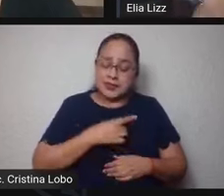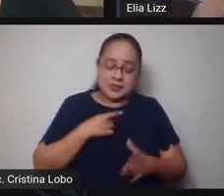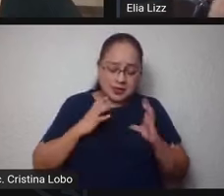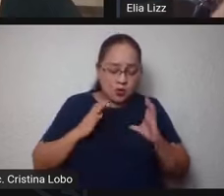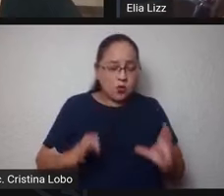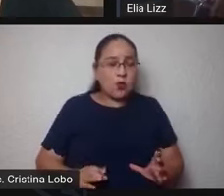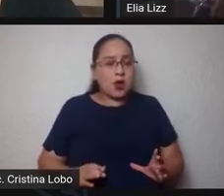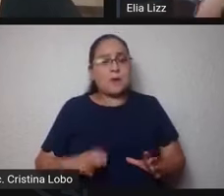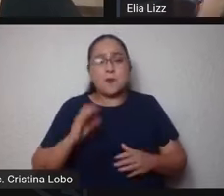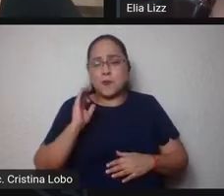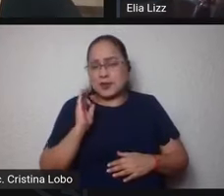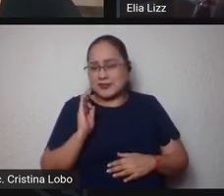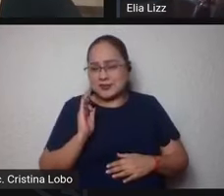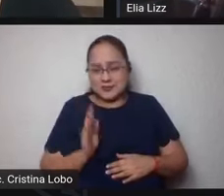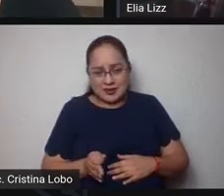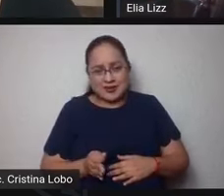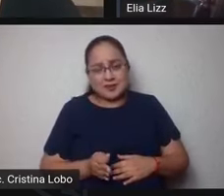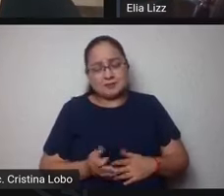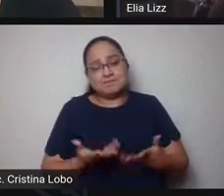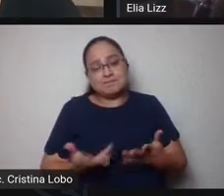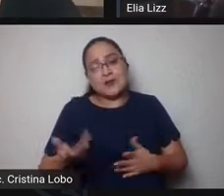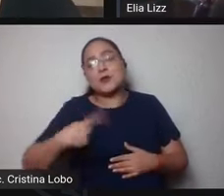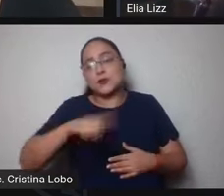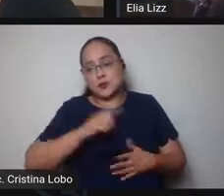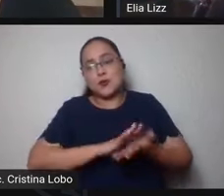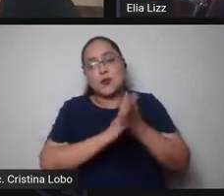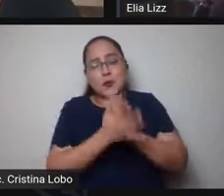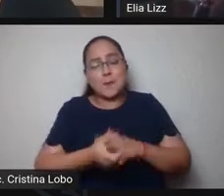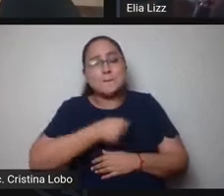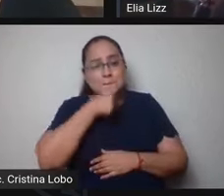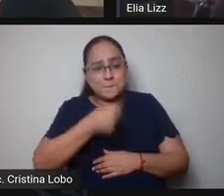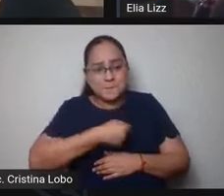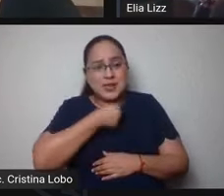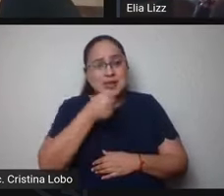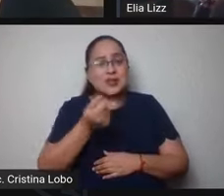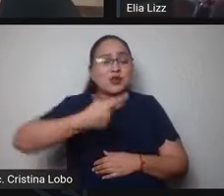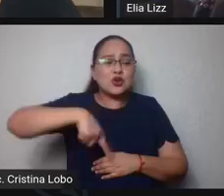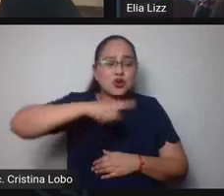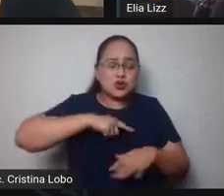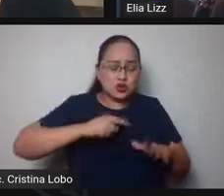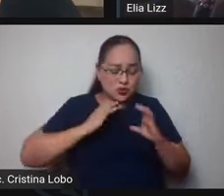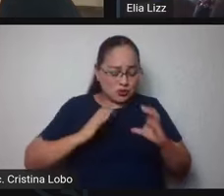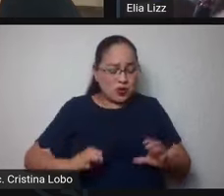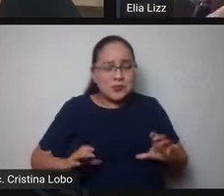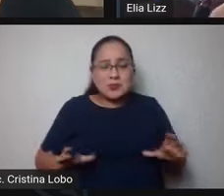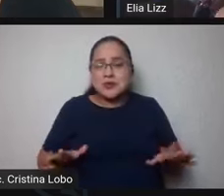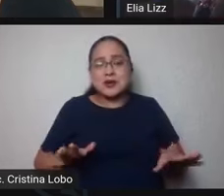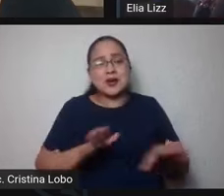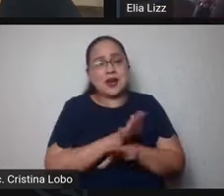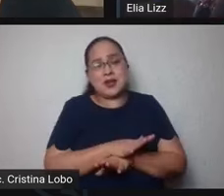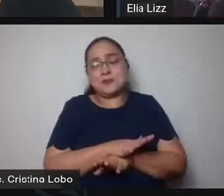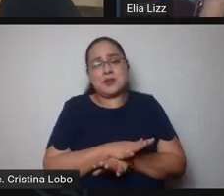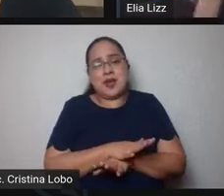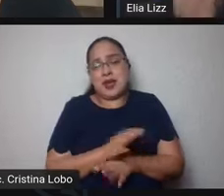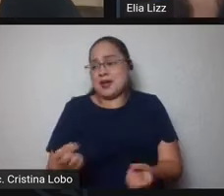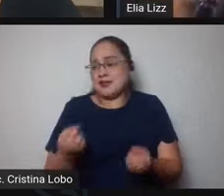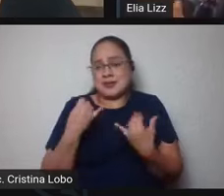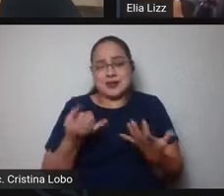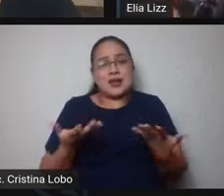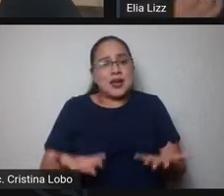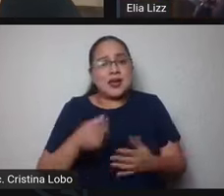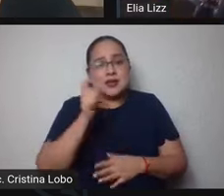es, aceptar que envejecemos, aceptar que cambiamos físicamente, y eso nos ayuda a